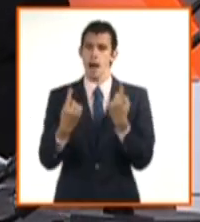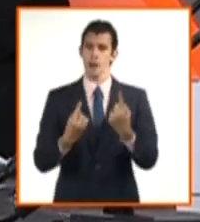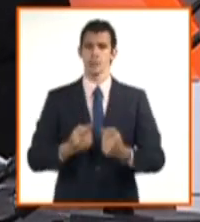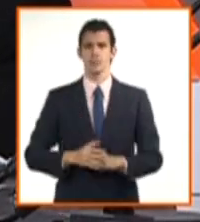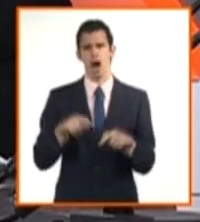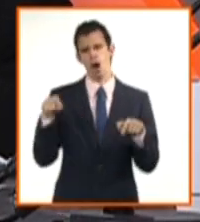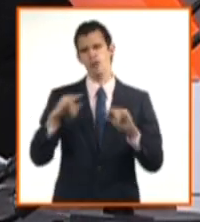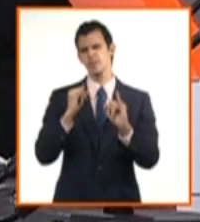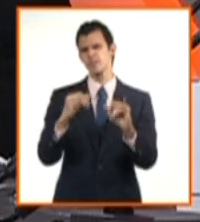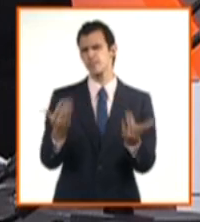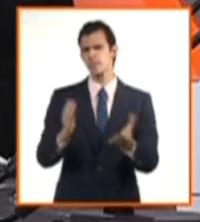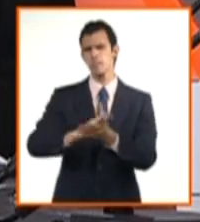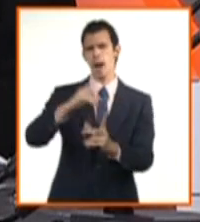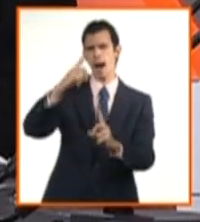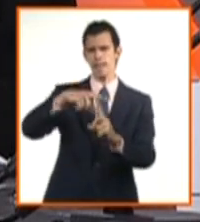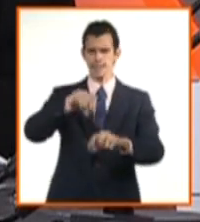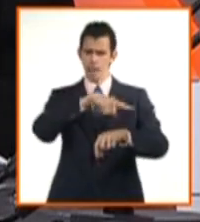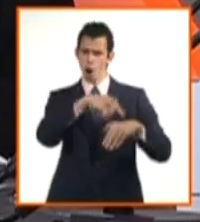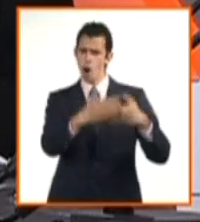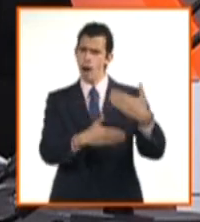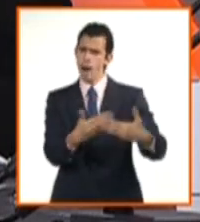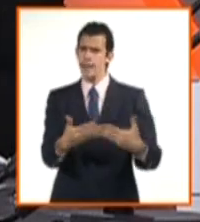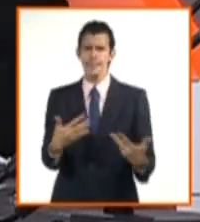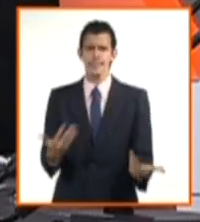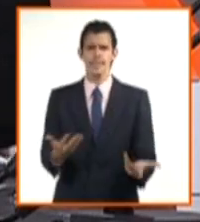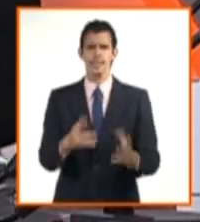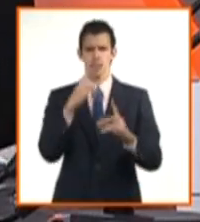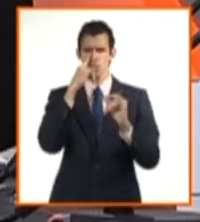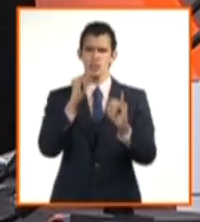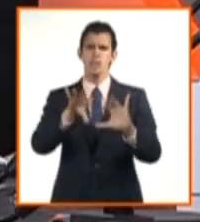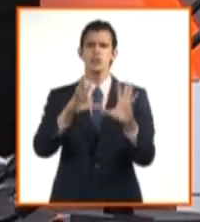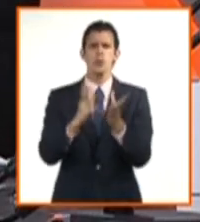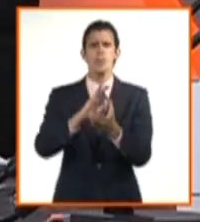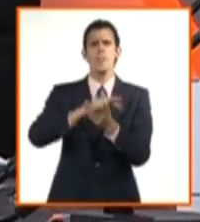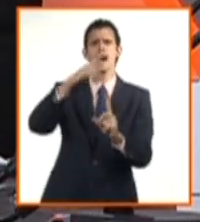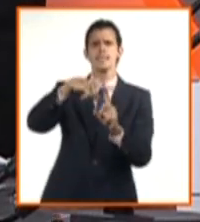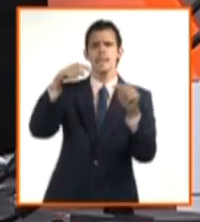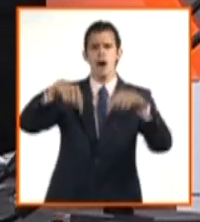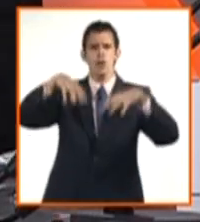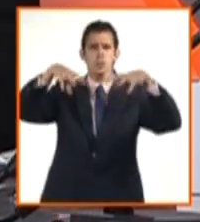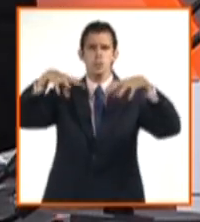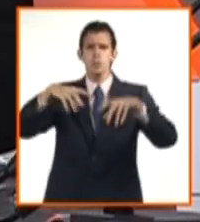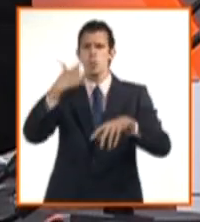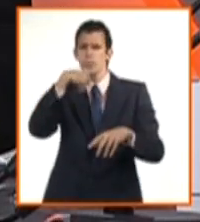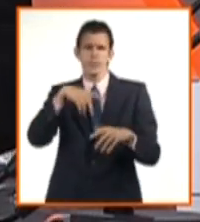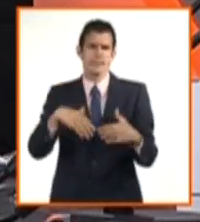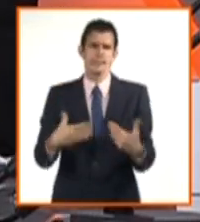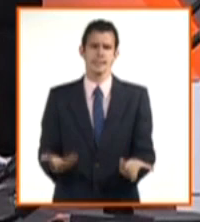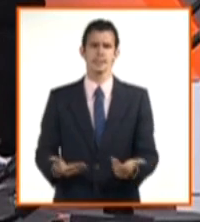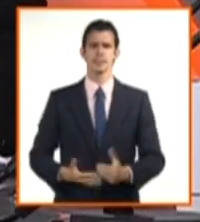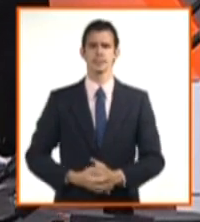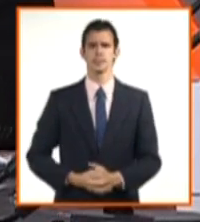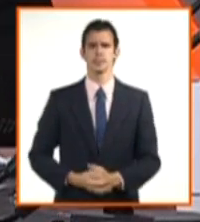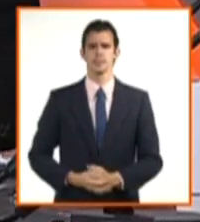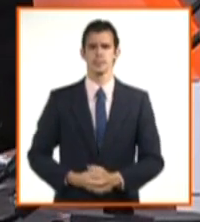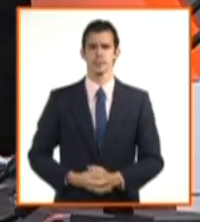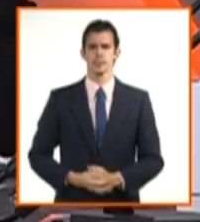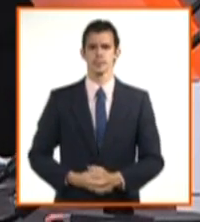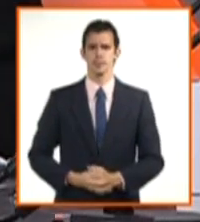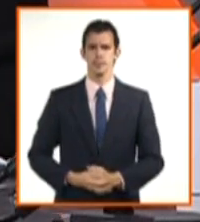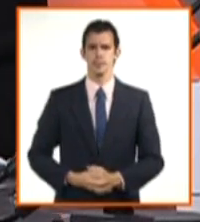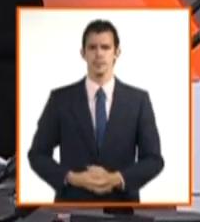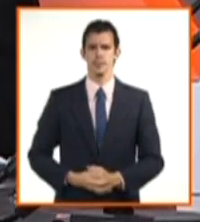horas para tener también pues en imágenes lo que acontece en ese territorio del occidente centro